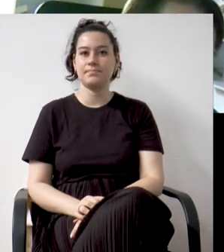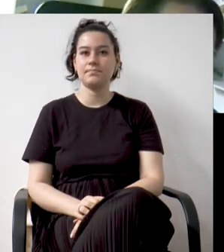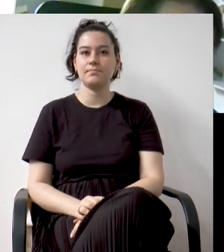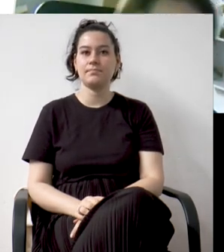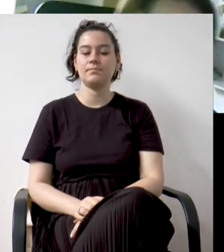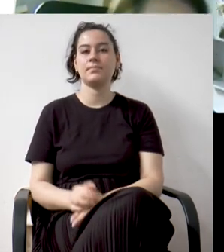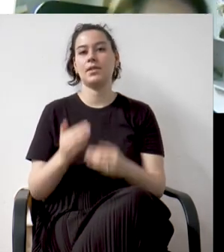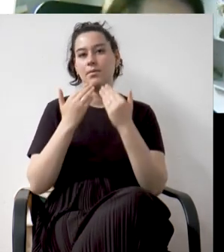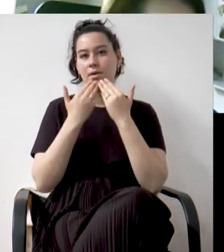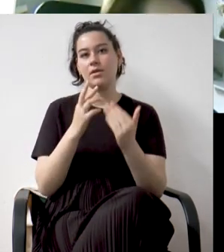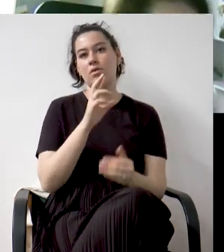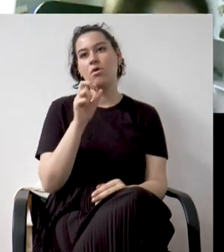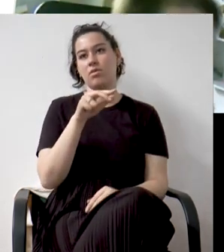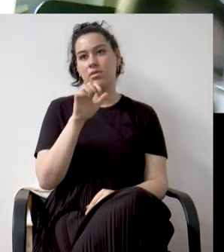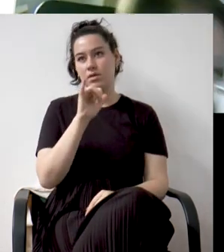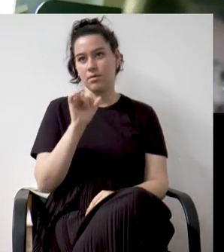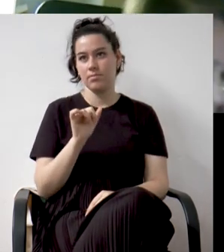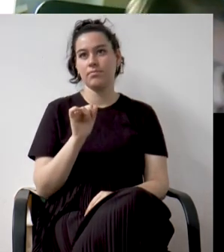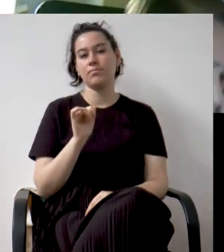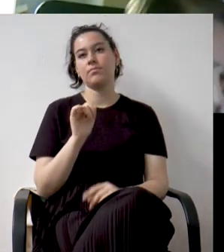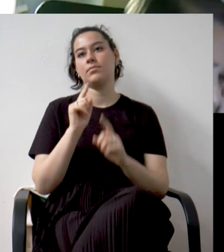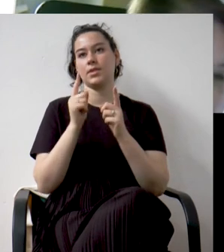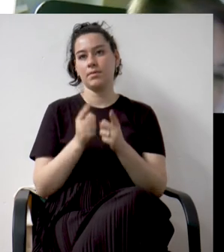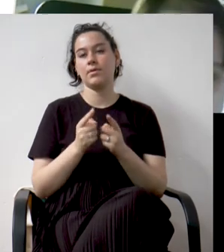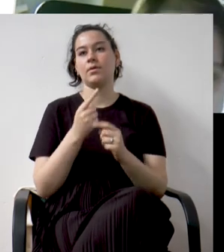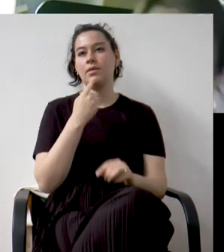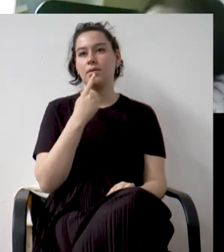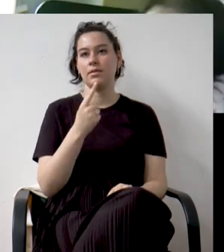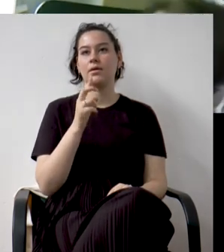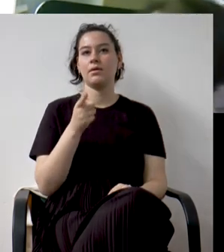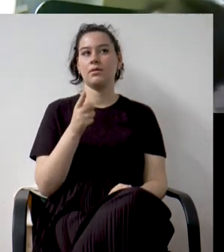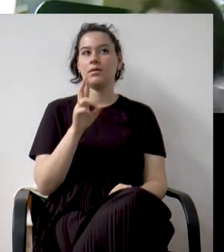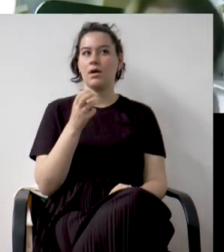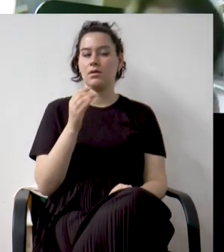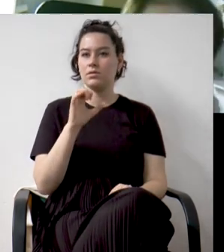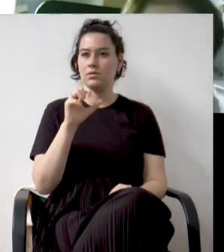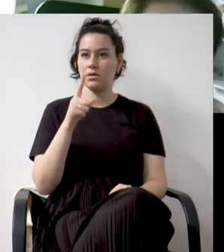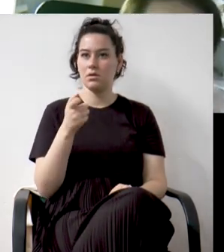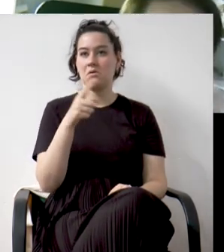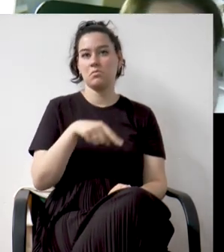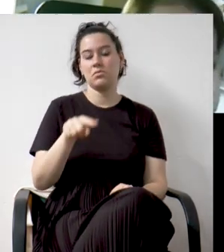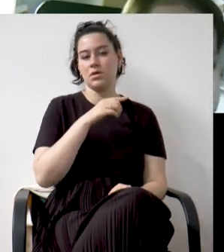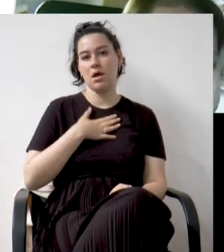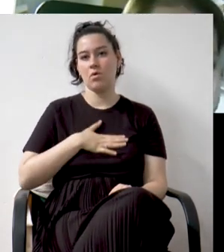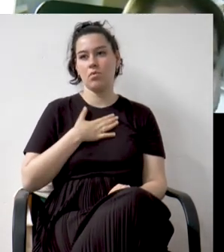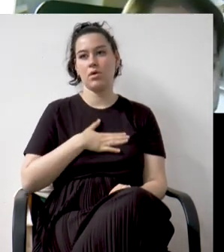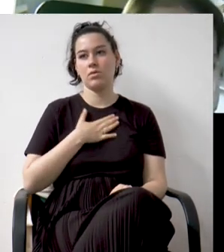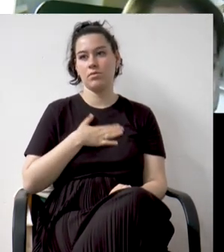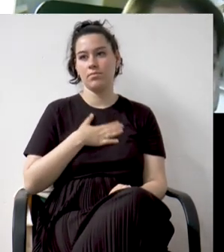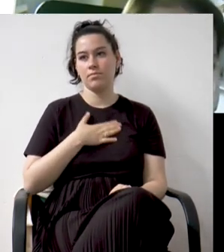Muchas gracias, Rodney. Anteriormente me había pedido la palabra Graciela y no la había visto, así que si les parece, le